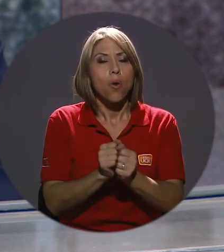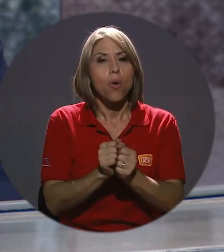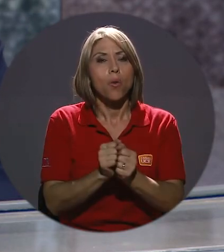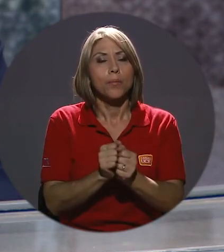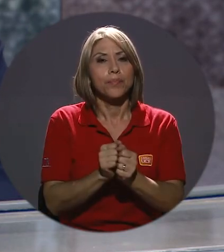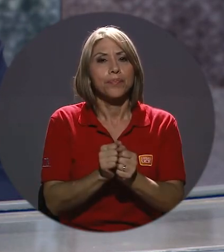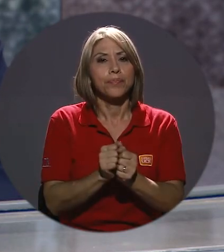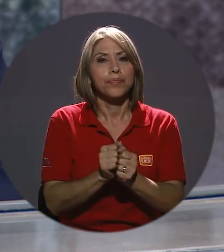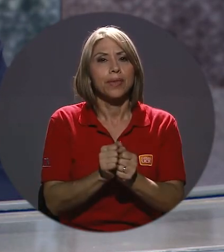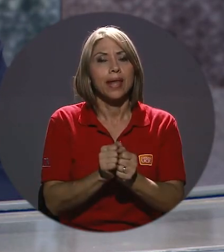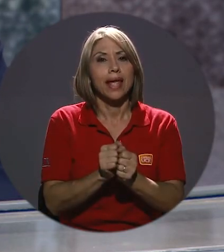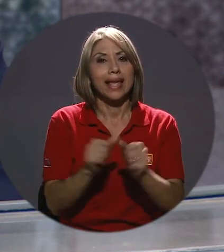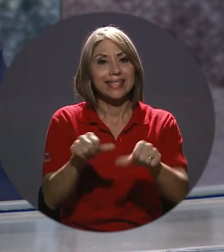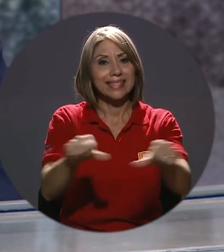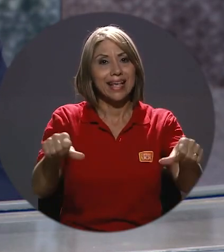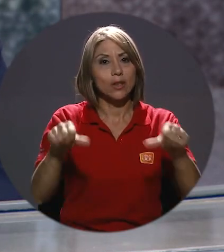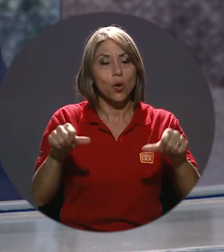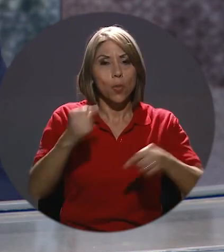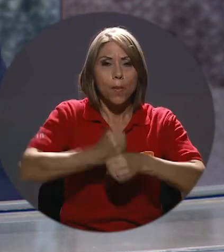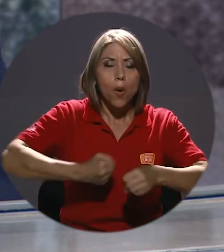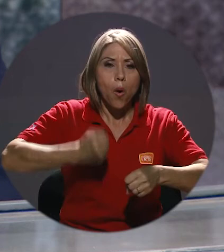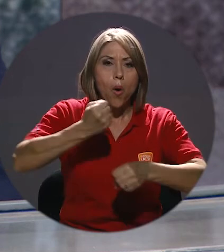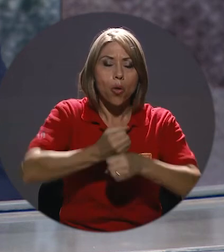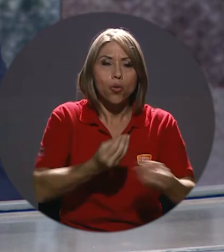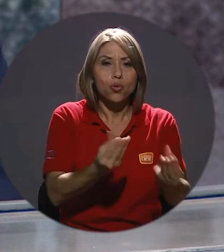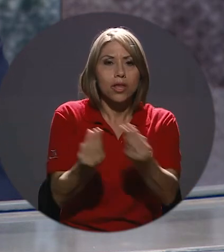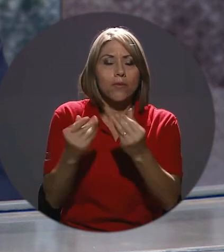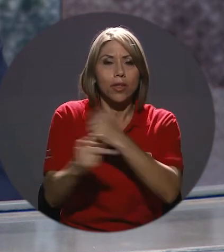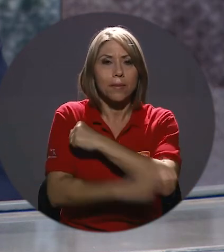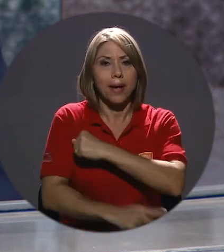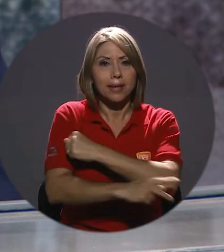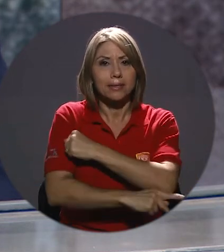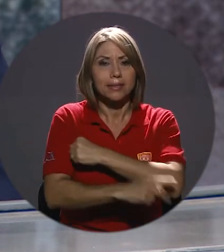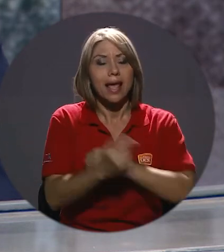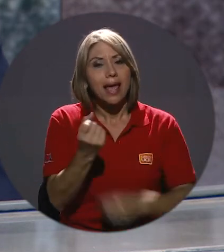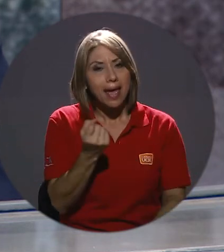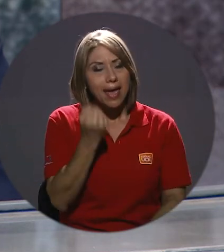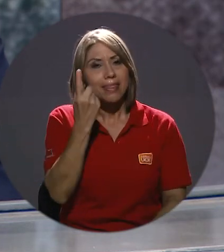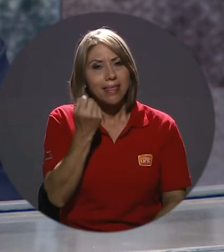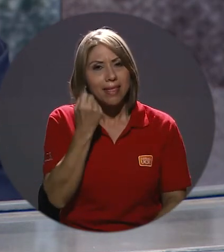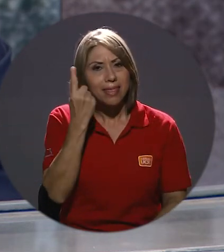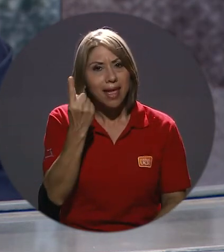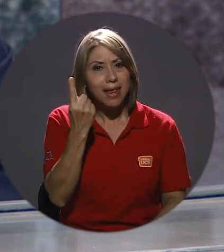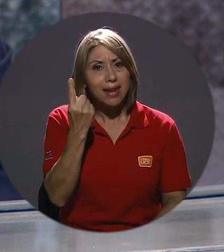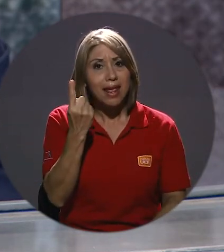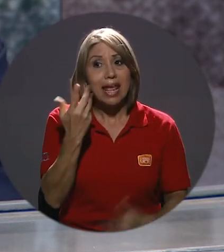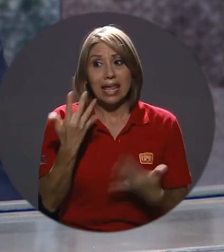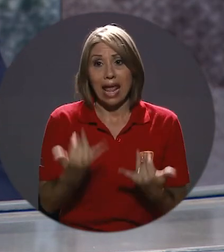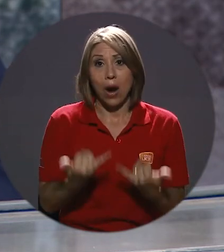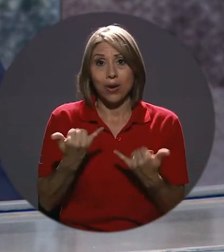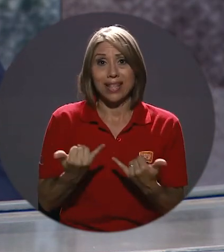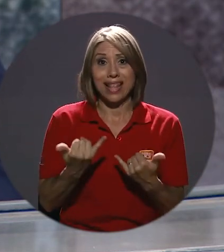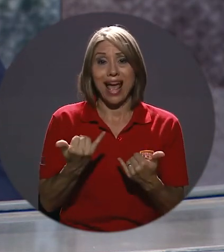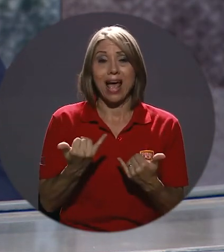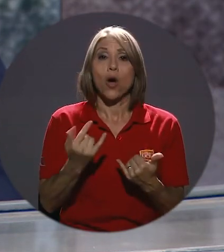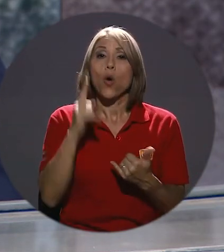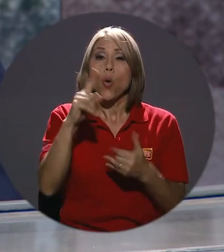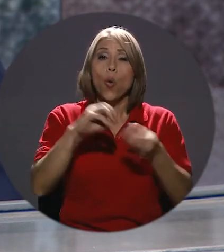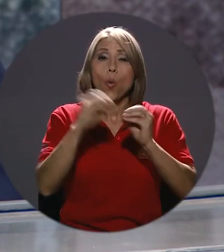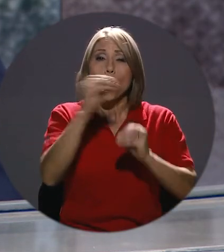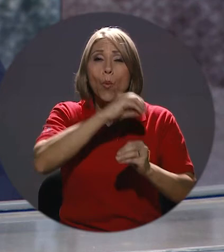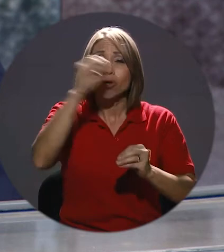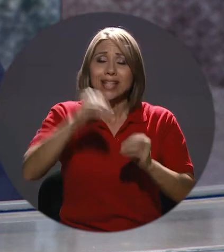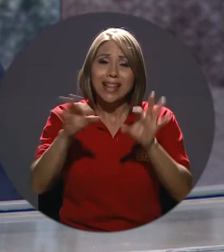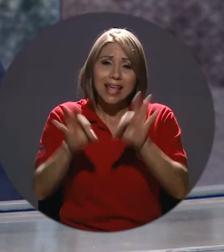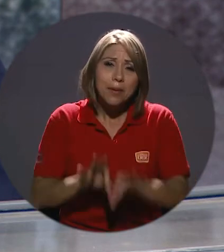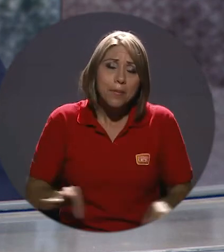directamente con el sector productivo del país, de entender de que se está subutilizando un